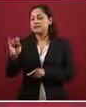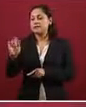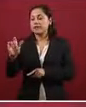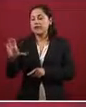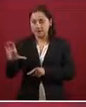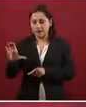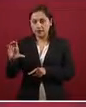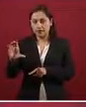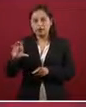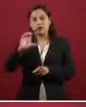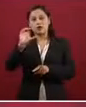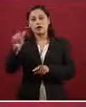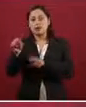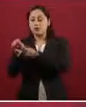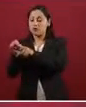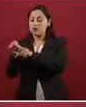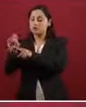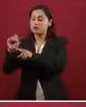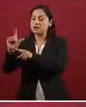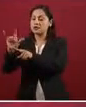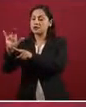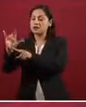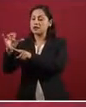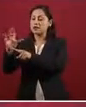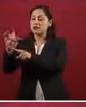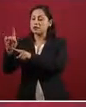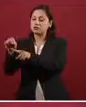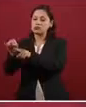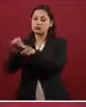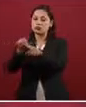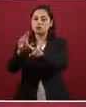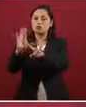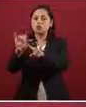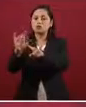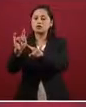Cruz, Coatzacoalcos, y